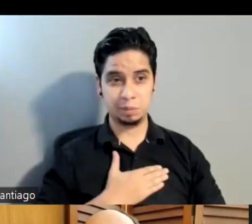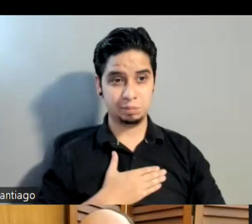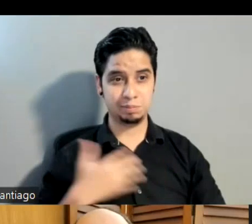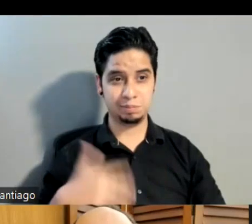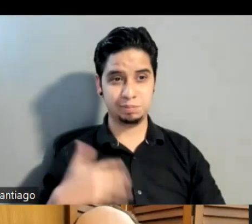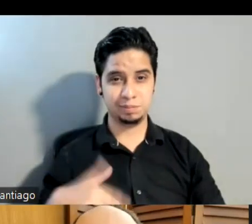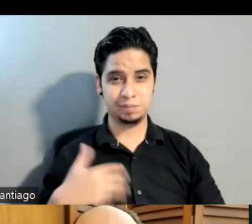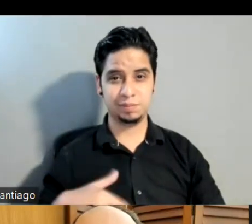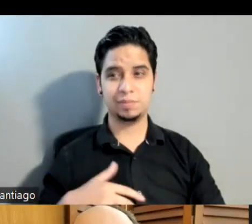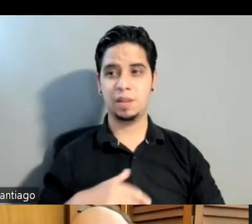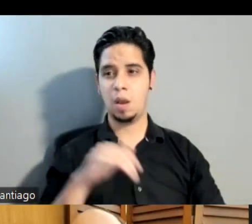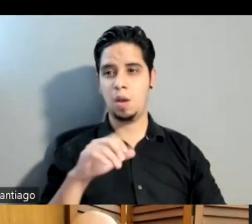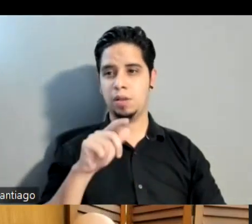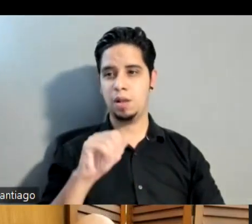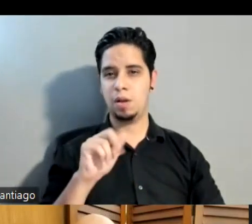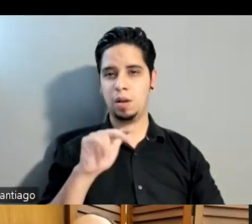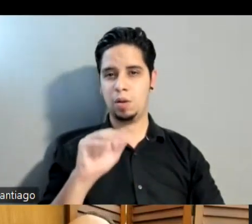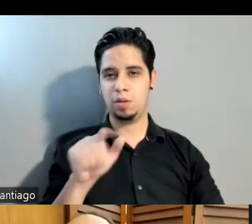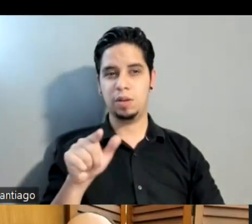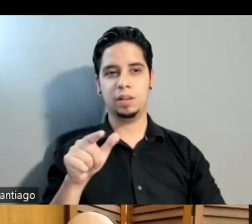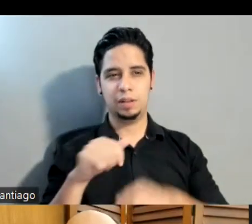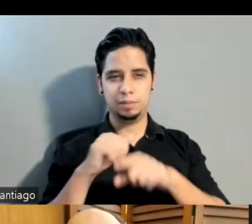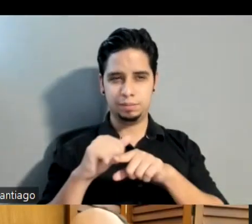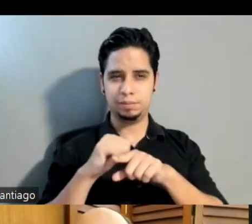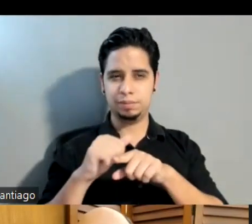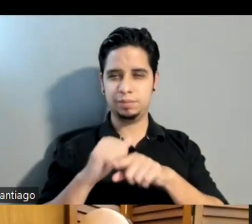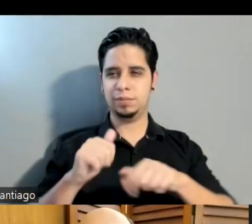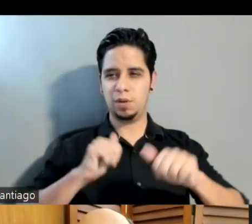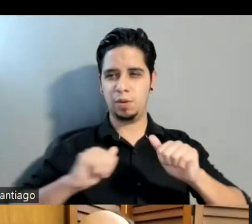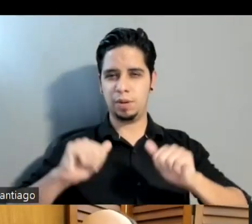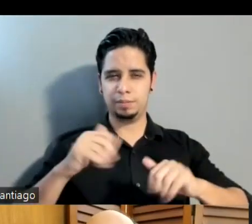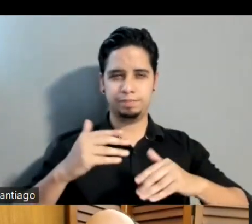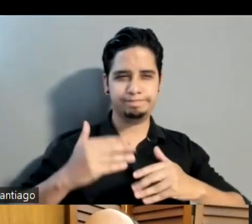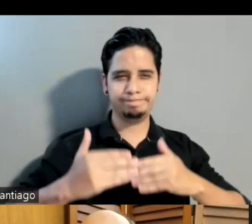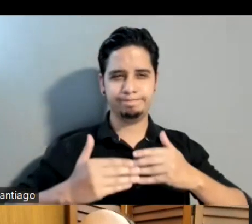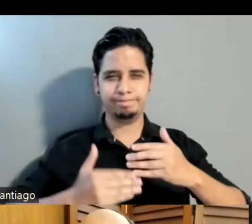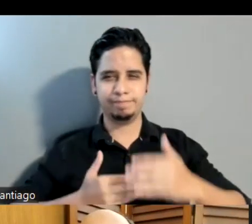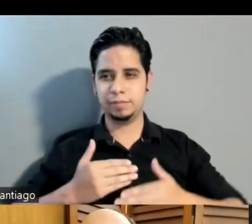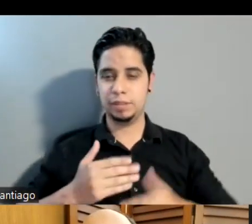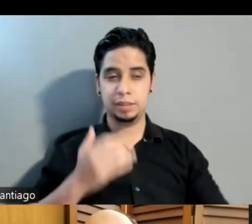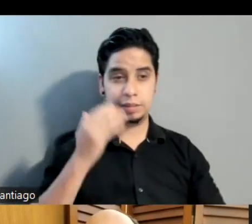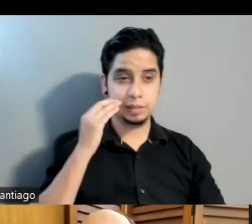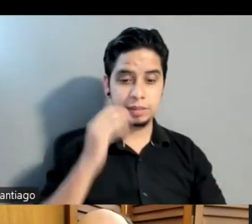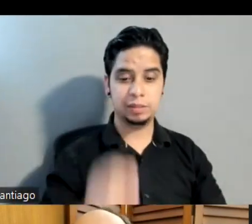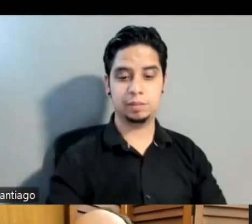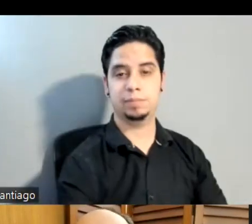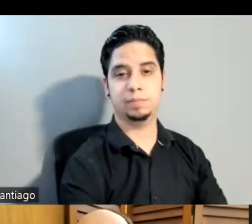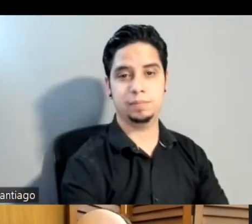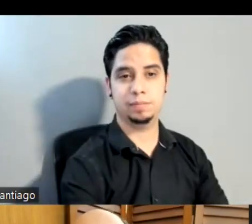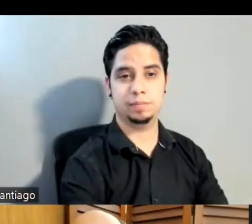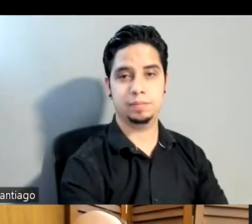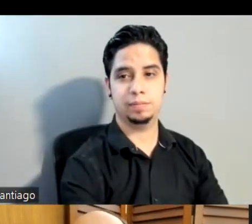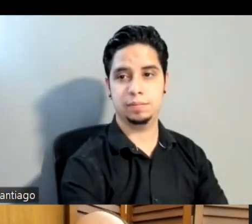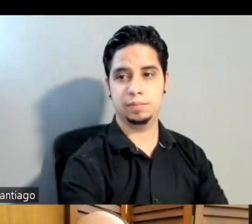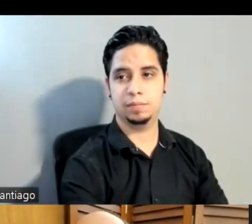se nota que José Lo Arroyo también está como que ensayando una obra y está como en... Sí, es que esto ha sido intenso, pero así es la vida del